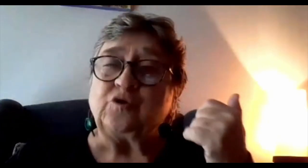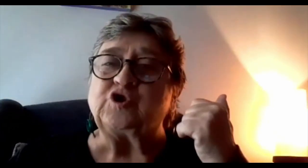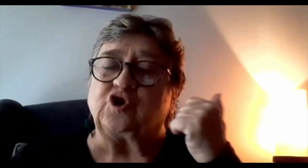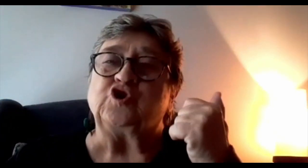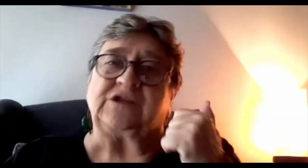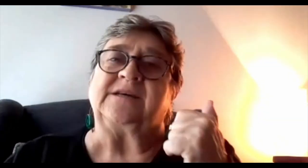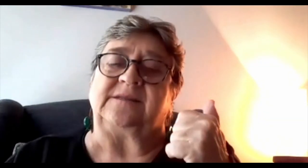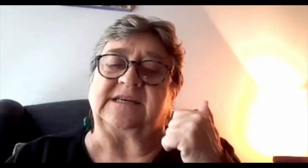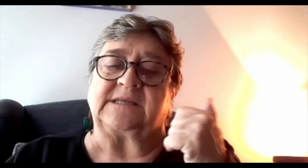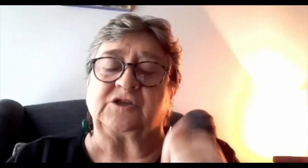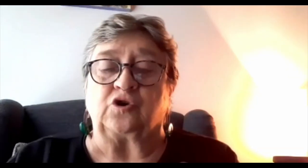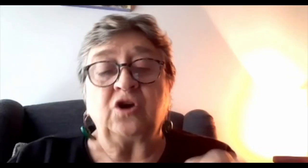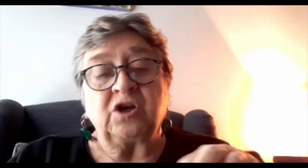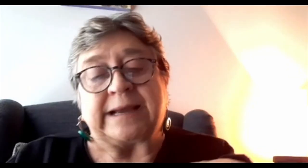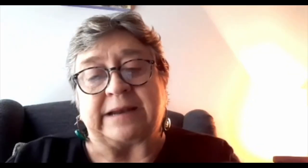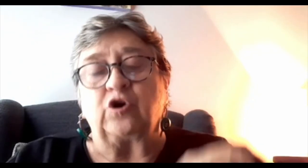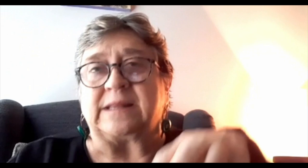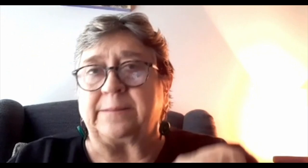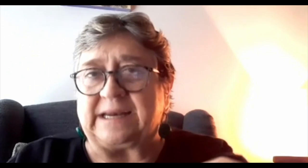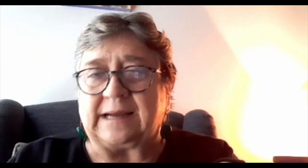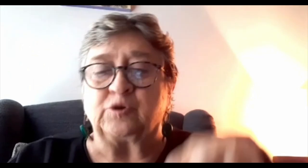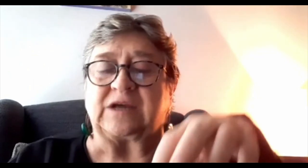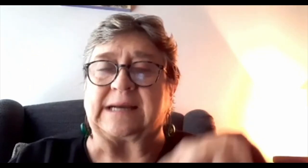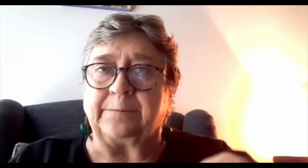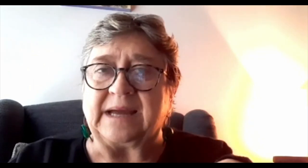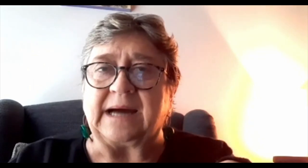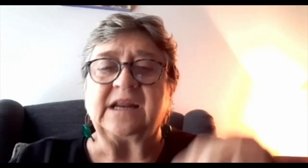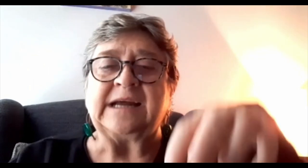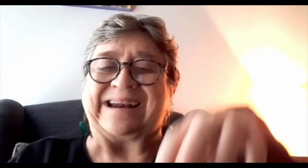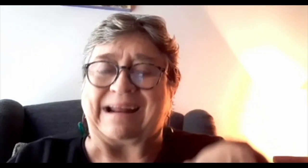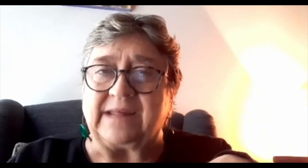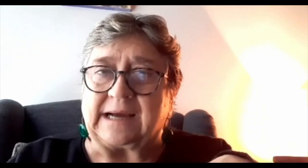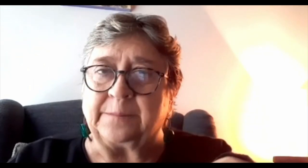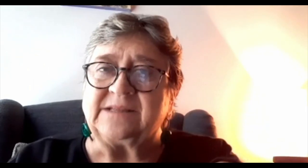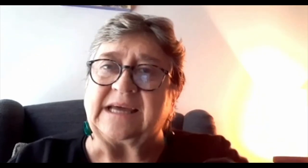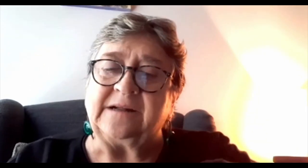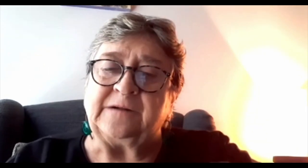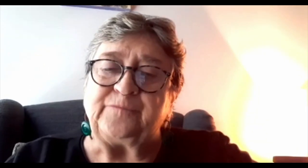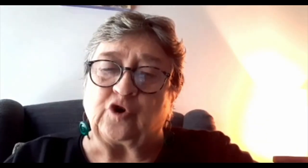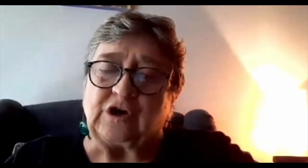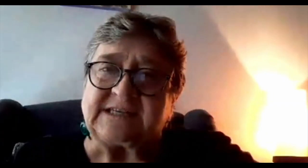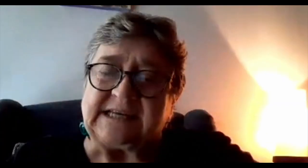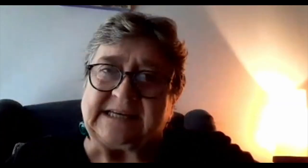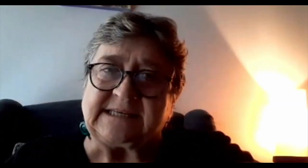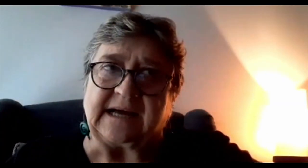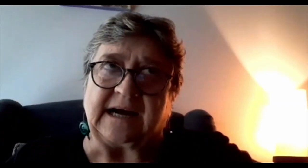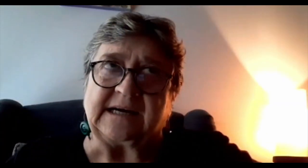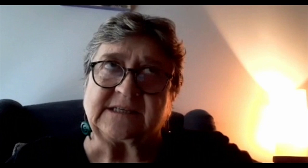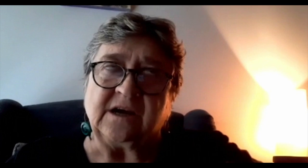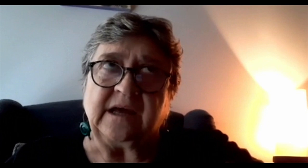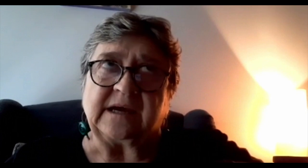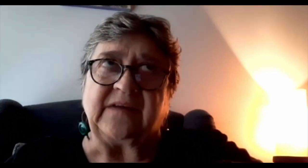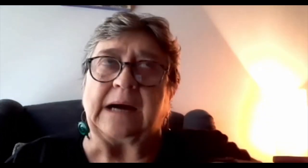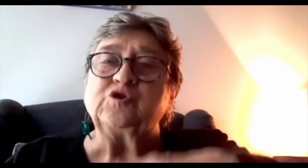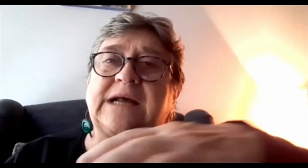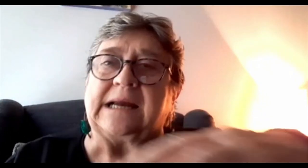que no somos conscientes de eso. Creo que deberíamos de cambiar radicalmente todas esas,